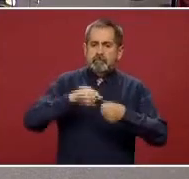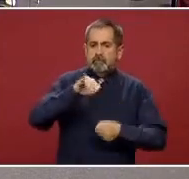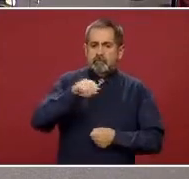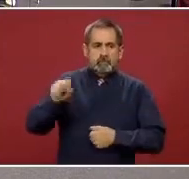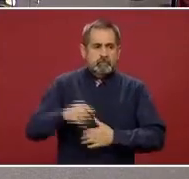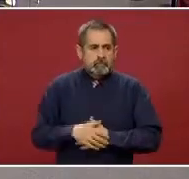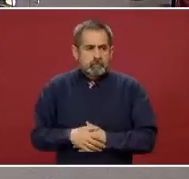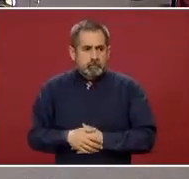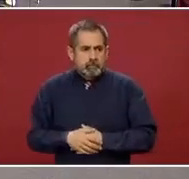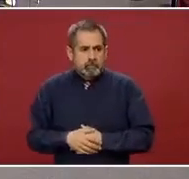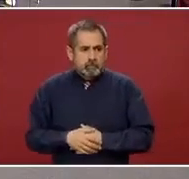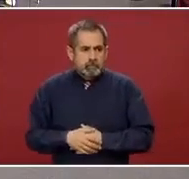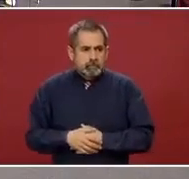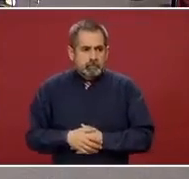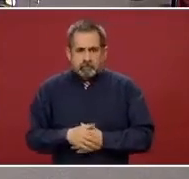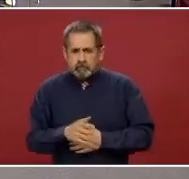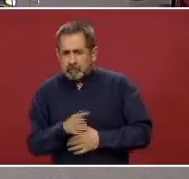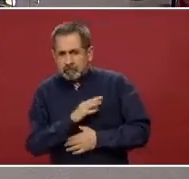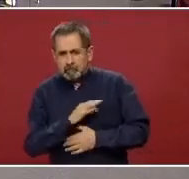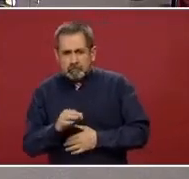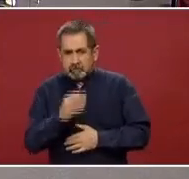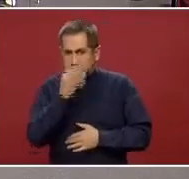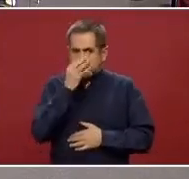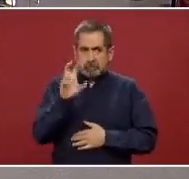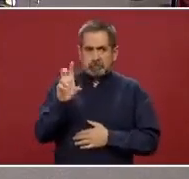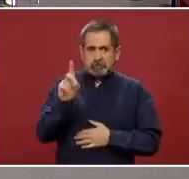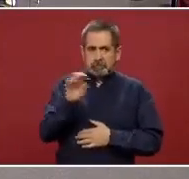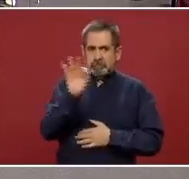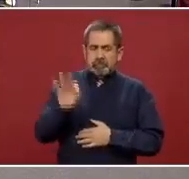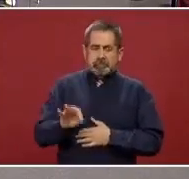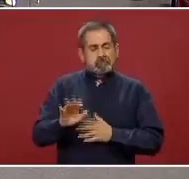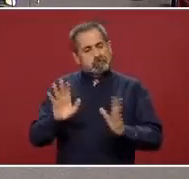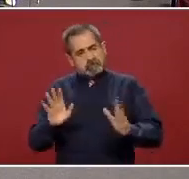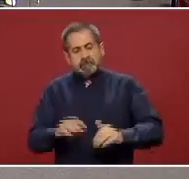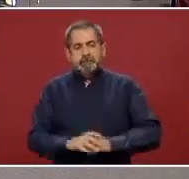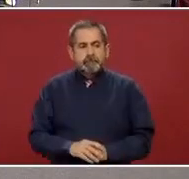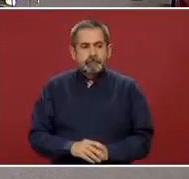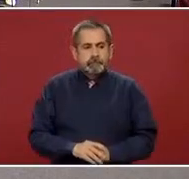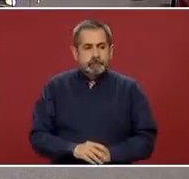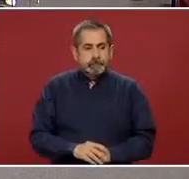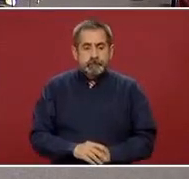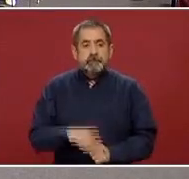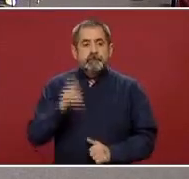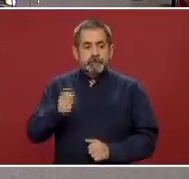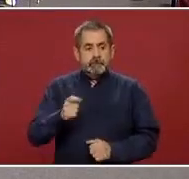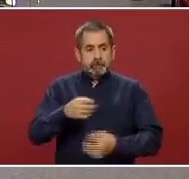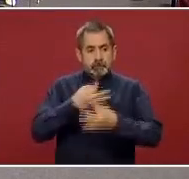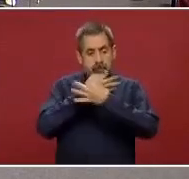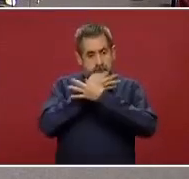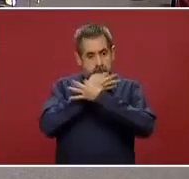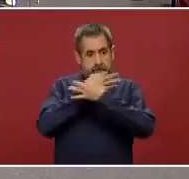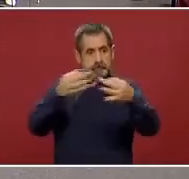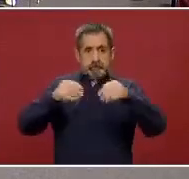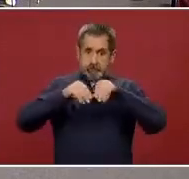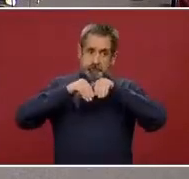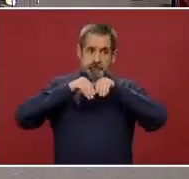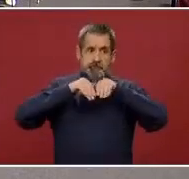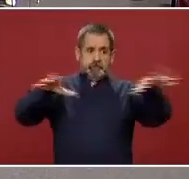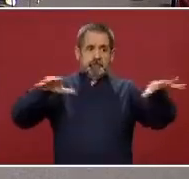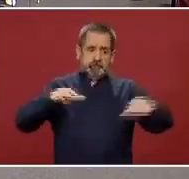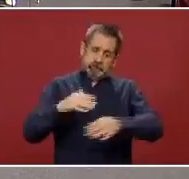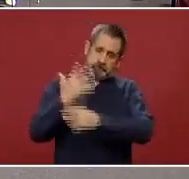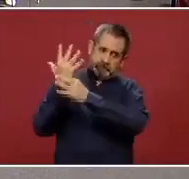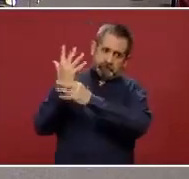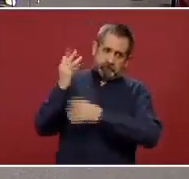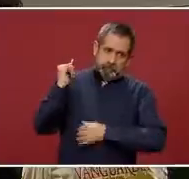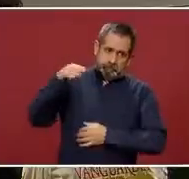Hoy casi 30% nada más, ¿no? El anuncio que voy a hacer ahora es